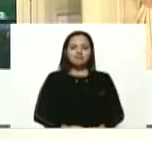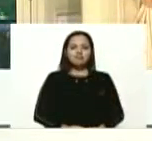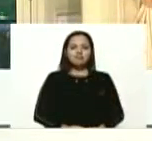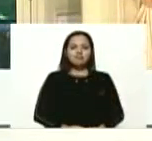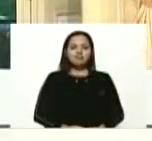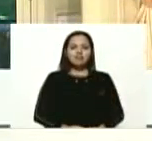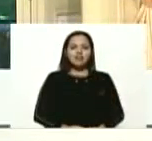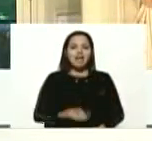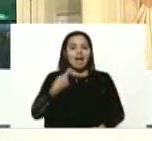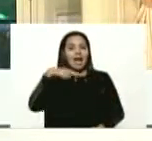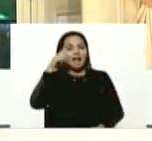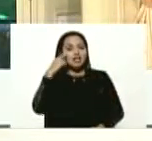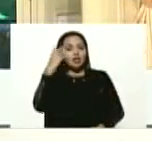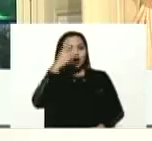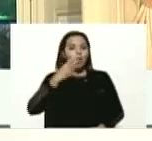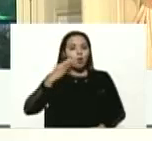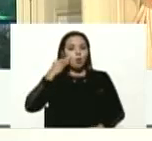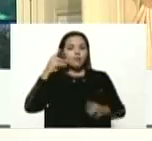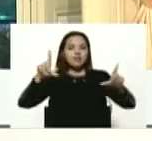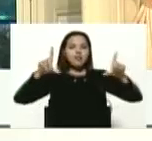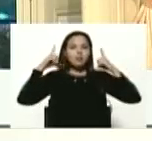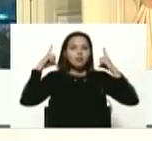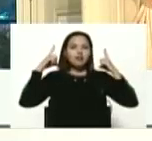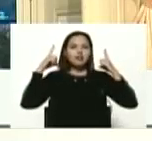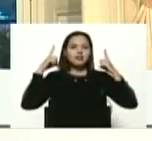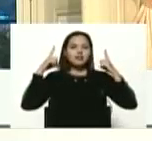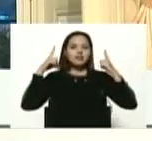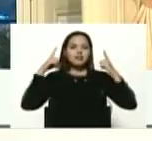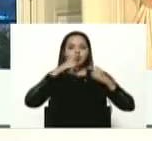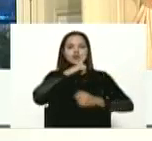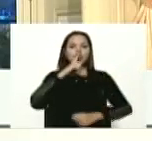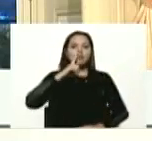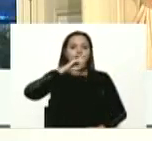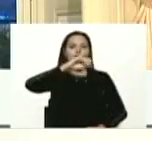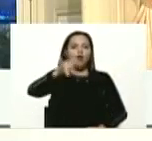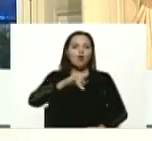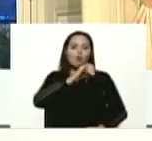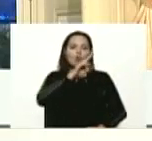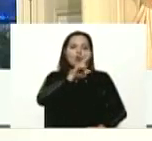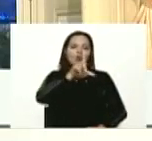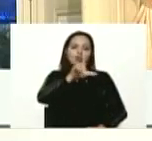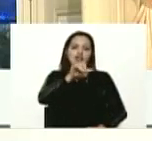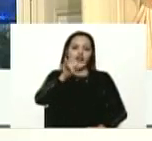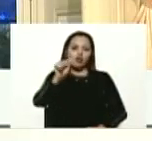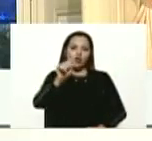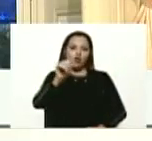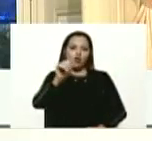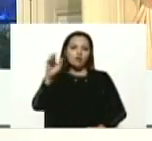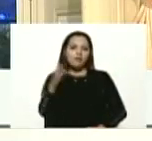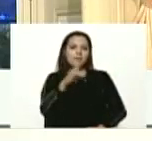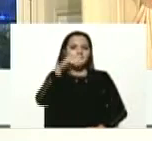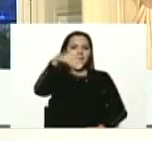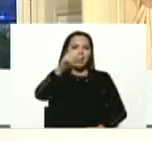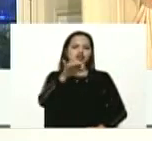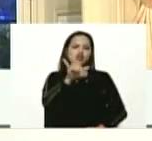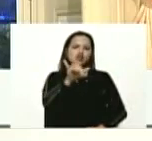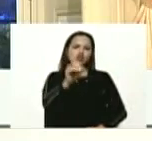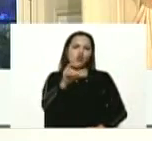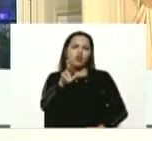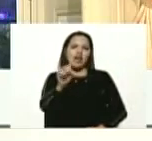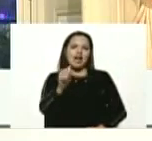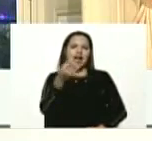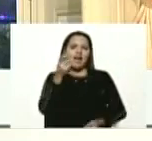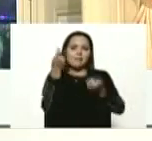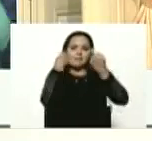Ayer un muchacho de La Guaira, Laya, Julio Mayora, hizo una proeza olímpica, obtuvo una medalla de